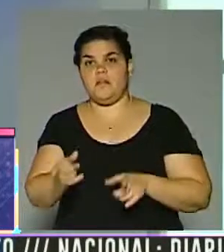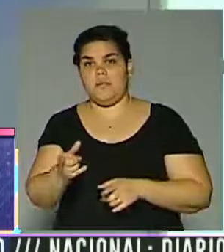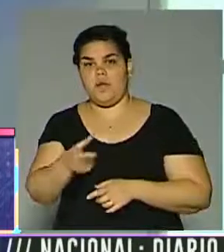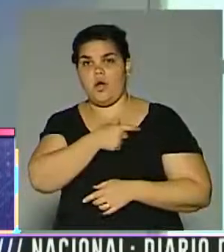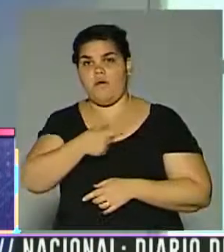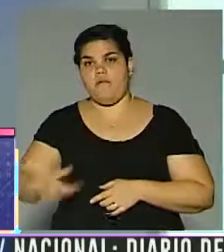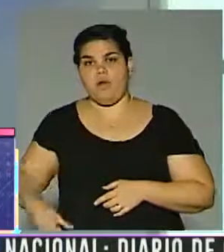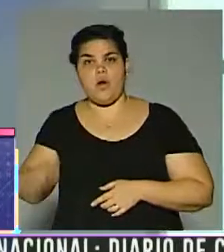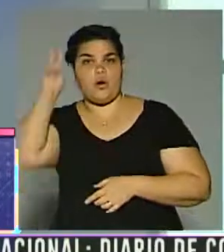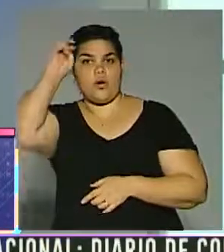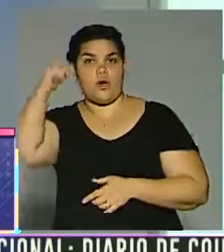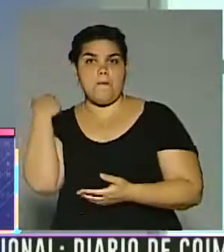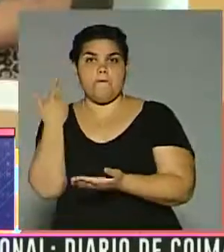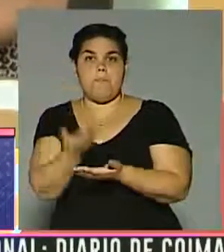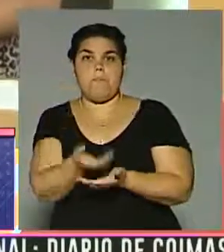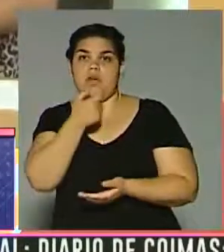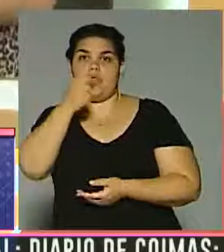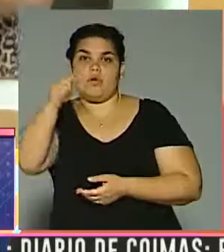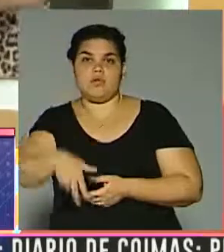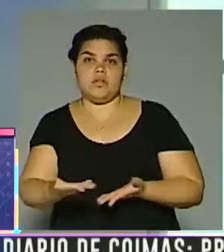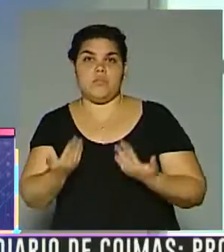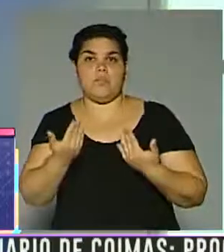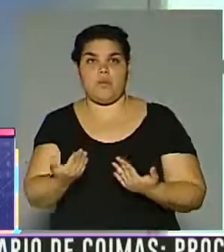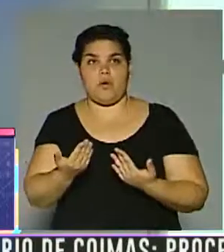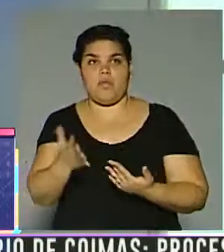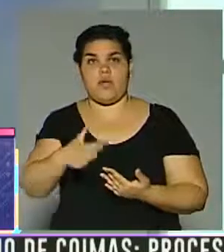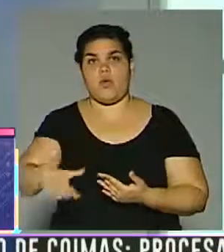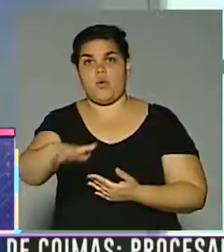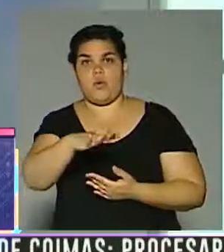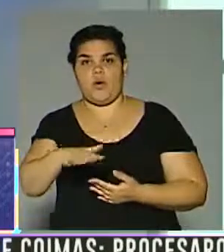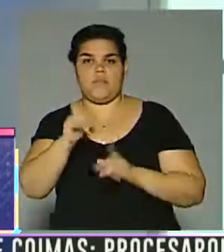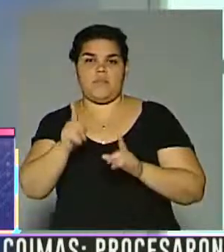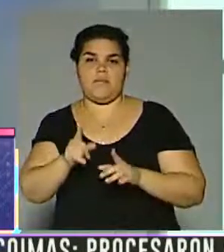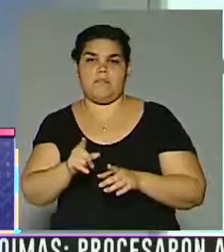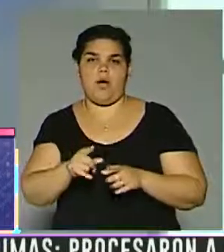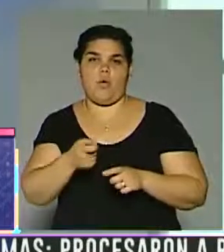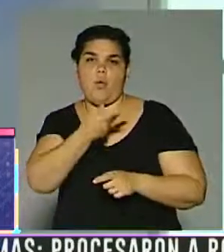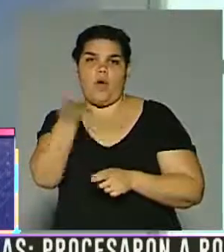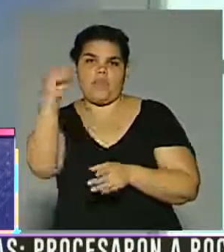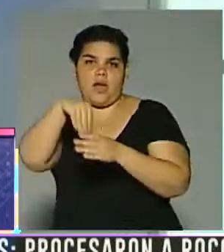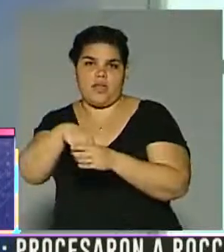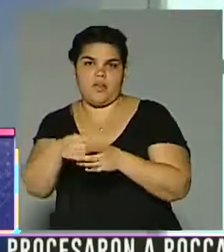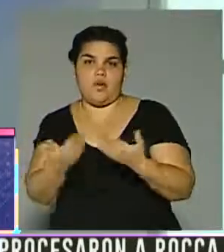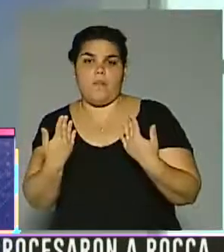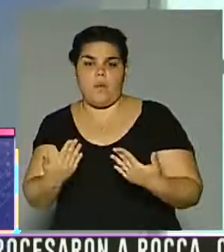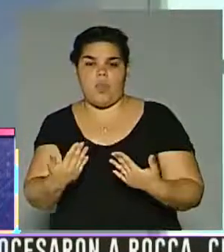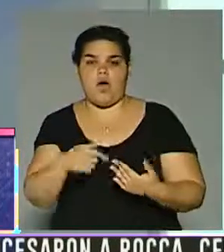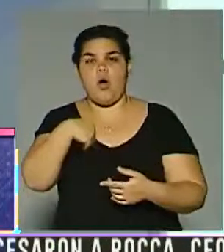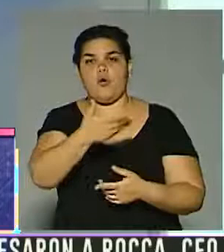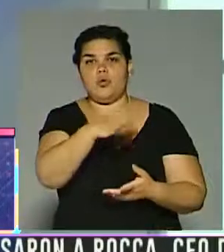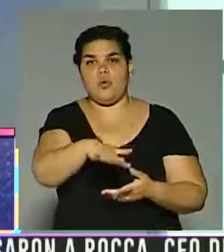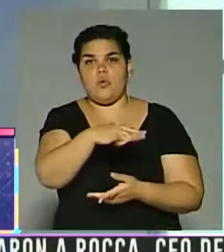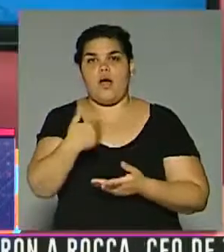Cornejo había propuesto a la provincia de Mendoza como sede. Digo, más allá de la capacidad y eso que es otro tema, ¿cuáles otras son las sedes que se han ofrecido que pueden